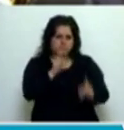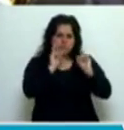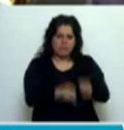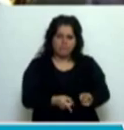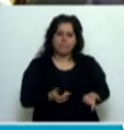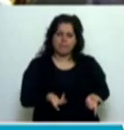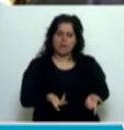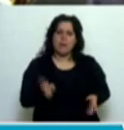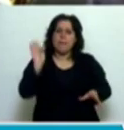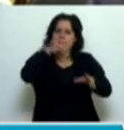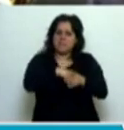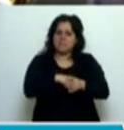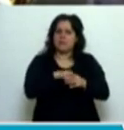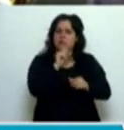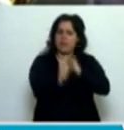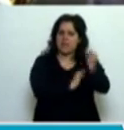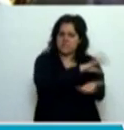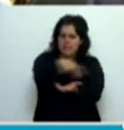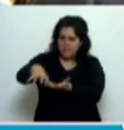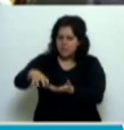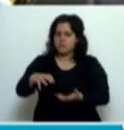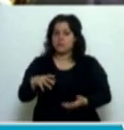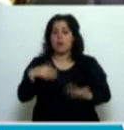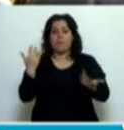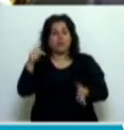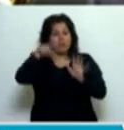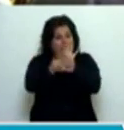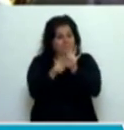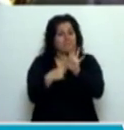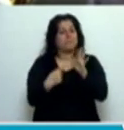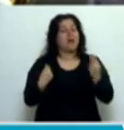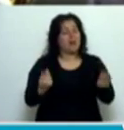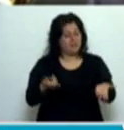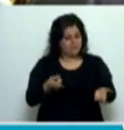financiera la participación en estas empresas. Es lo que viene a consolidar esta ley.